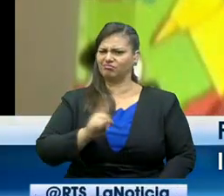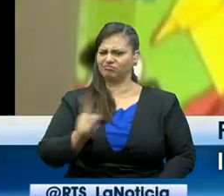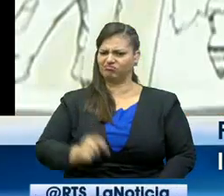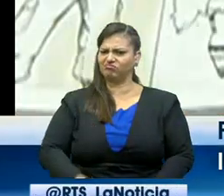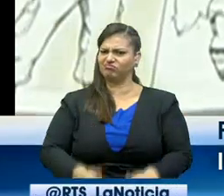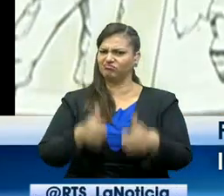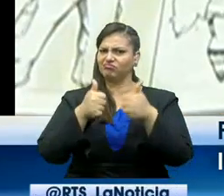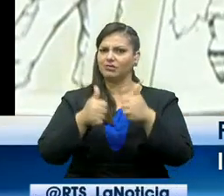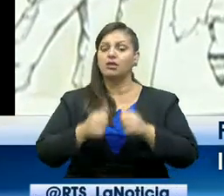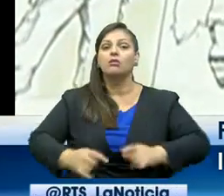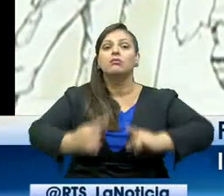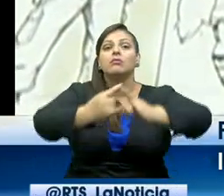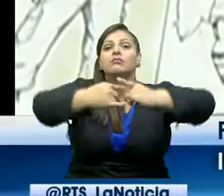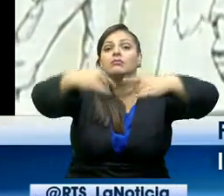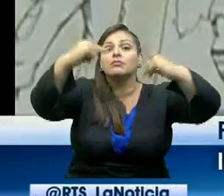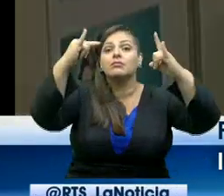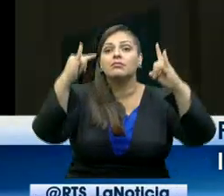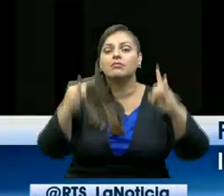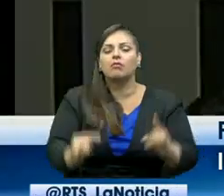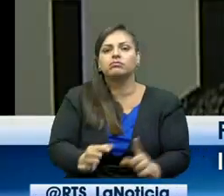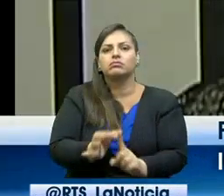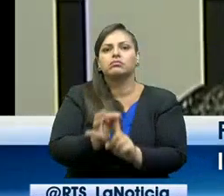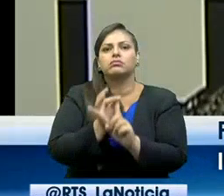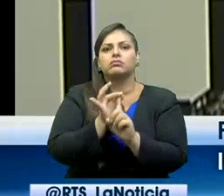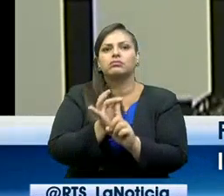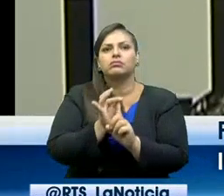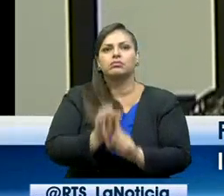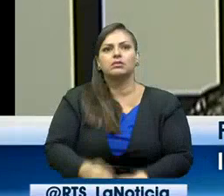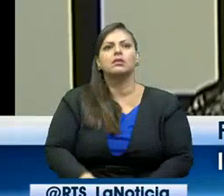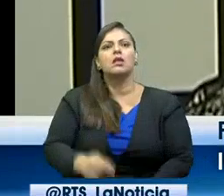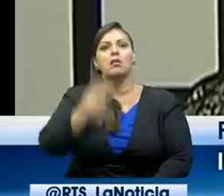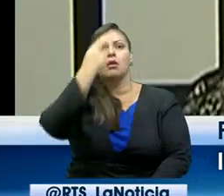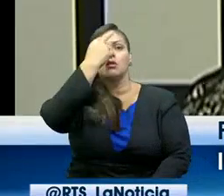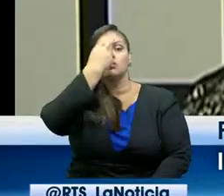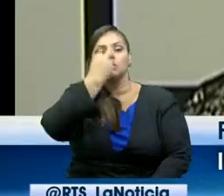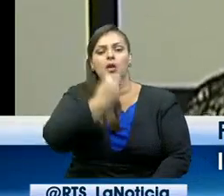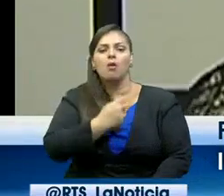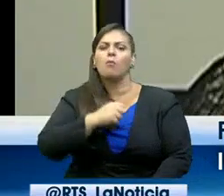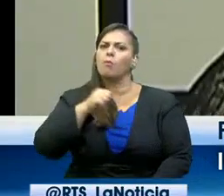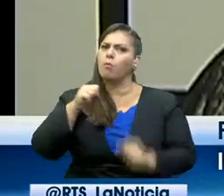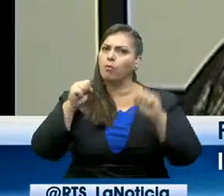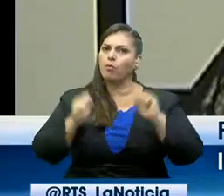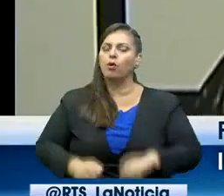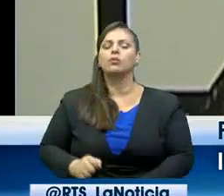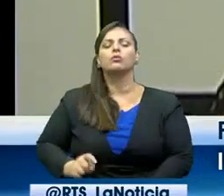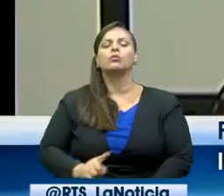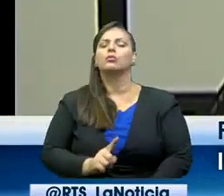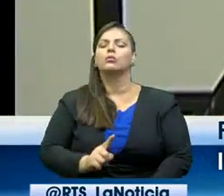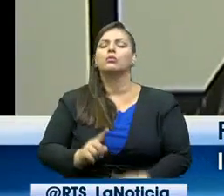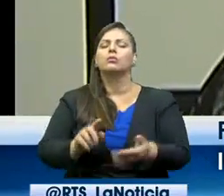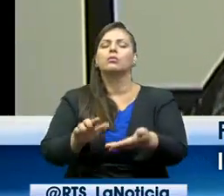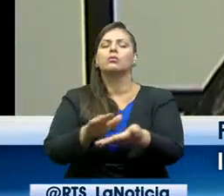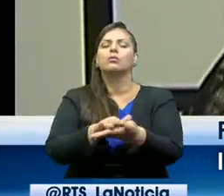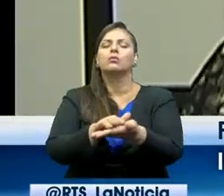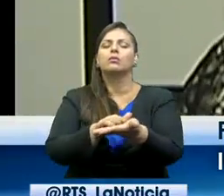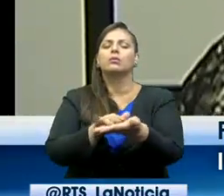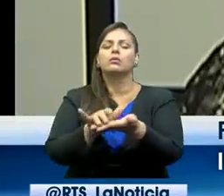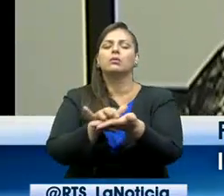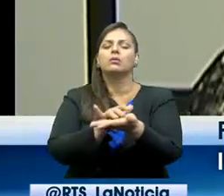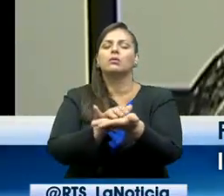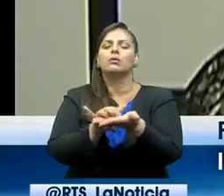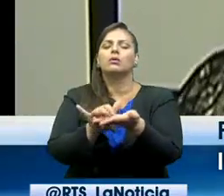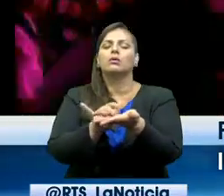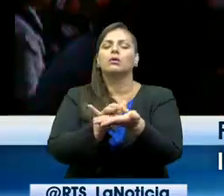videntes, denominada Leer Sin Ver. Sentir, oír, meterse en la historia a través de